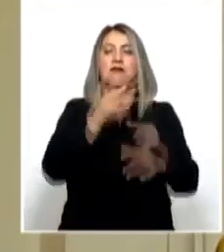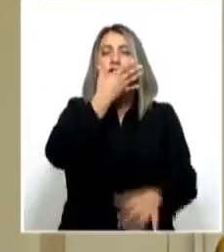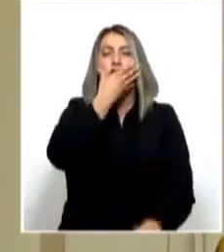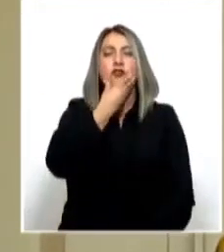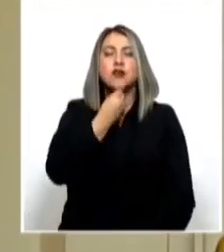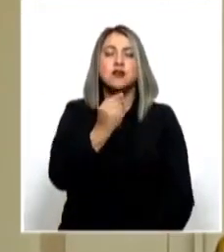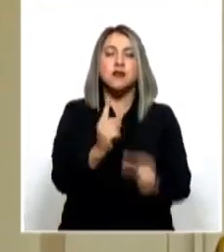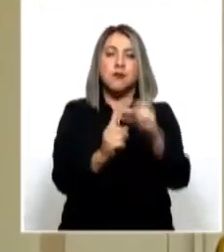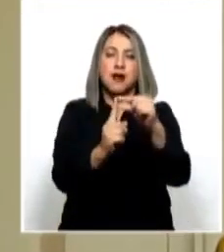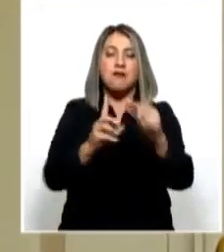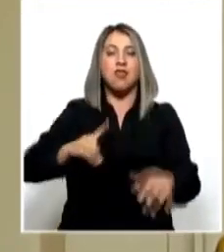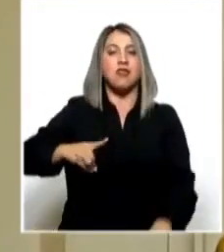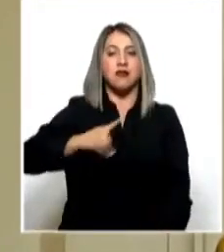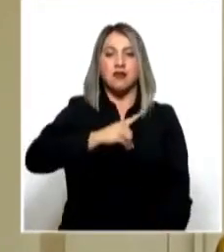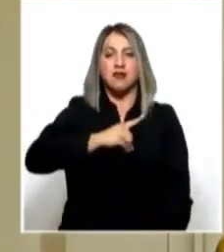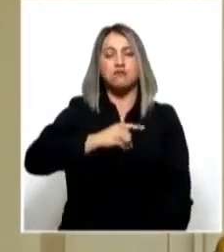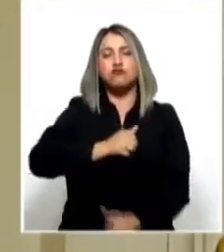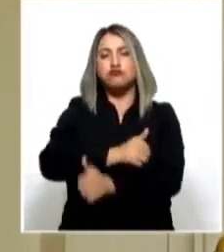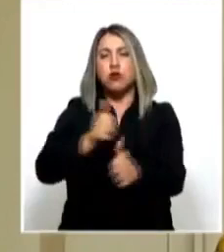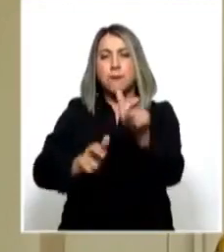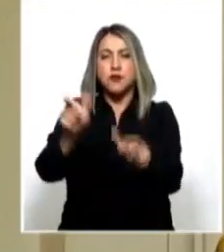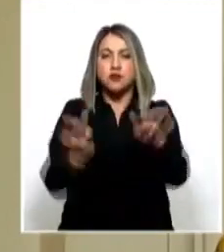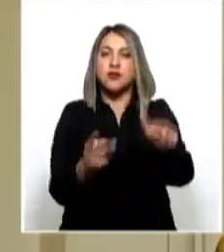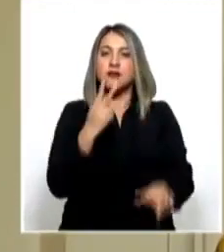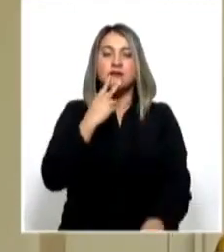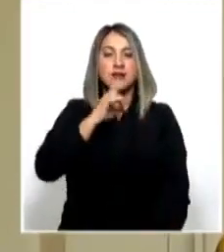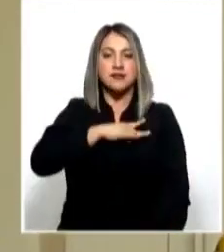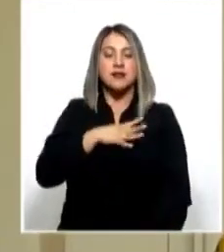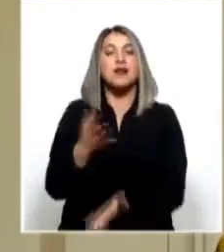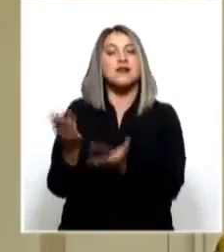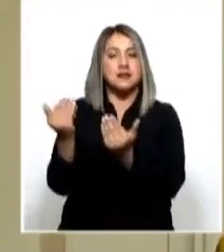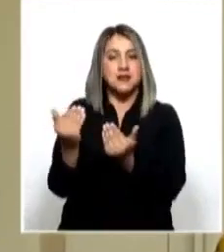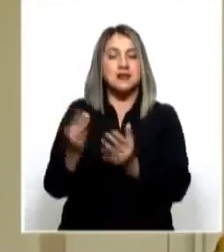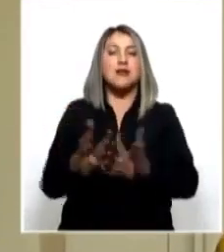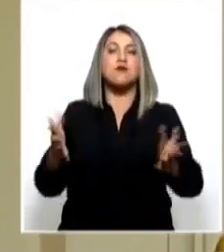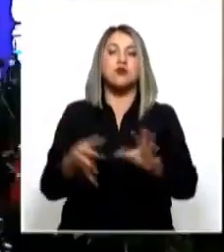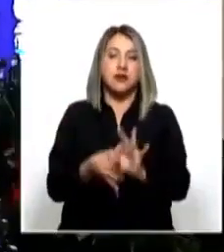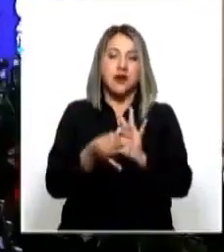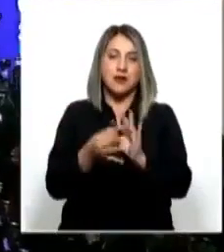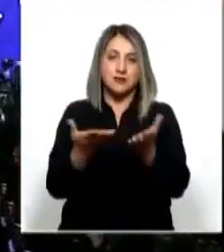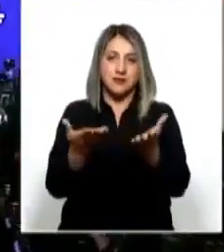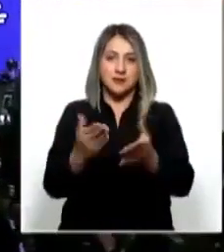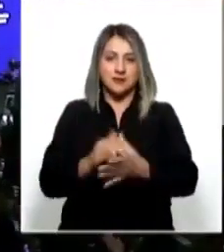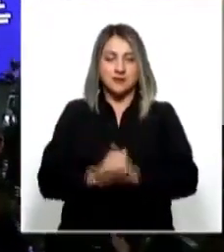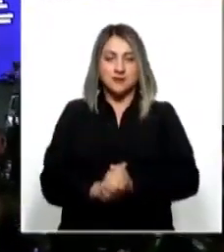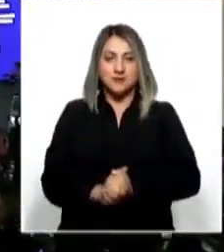de todos los habitantes que nuestra patria merece. Muchísimas gracias.